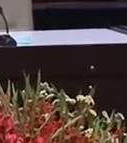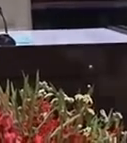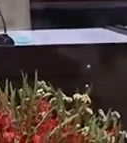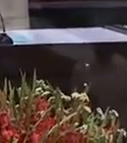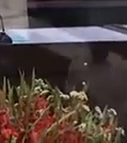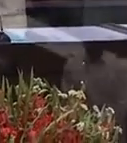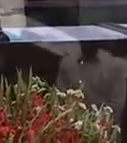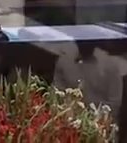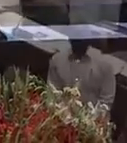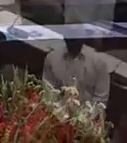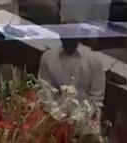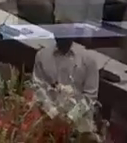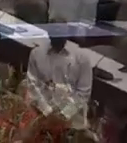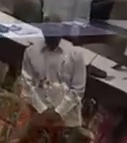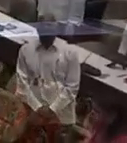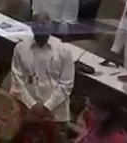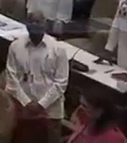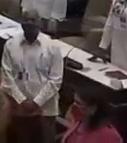berna